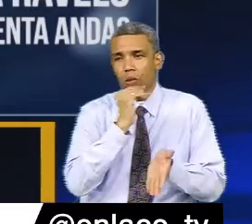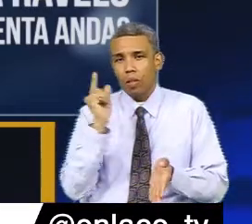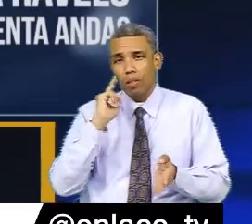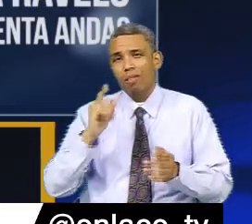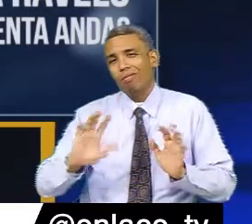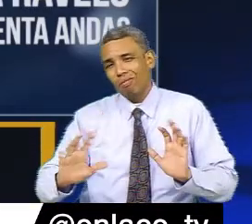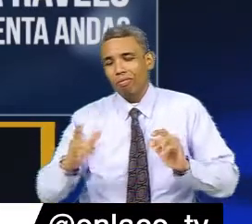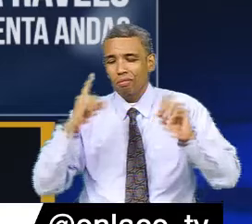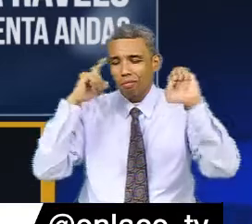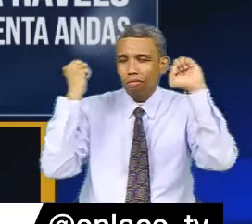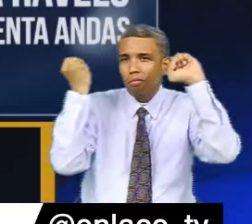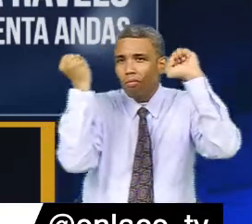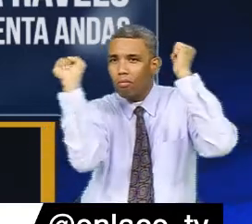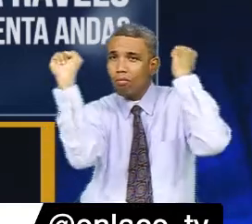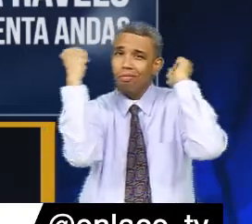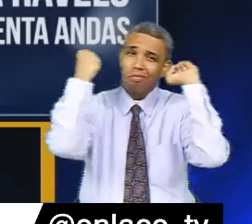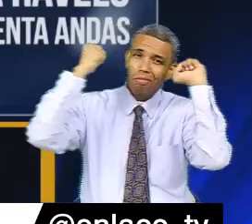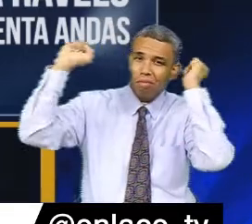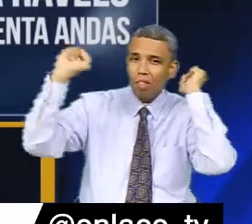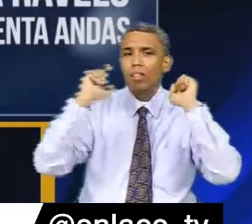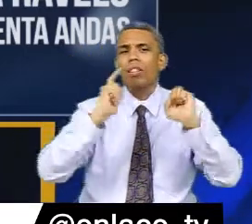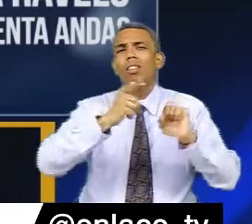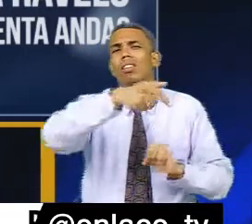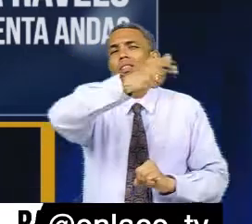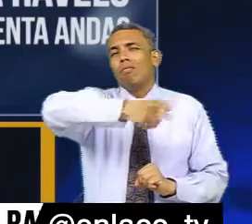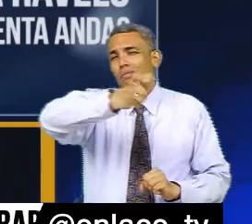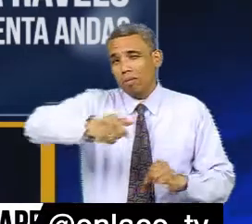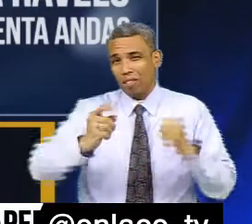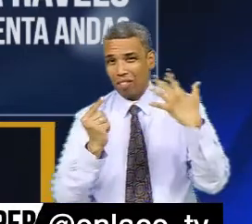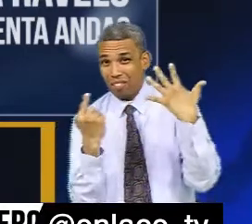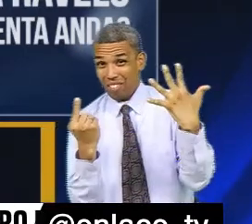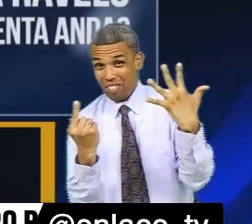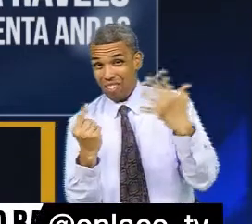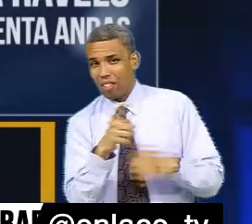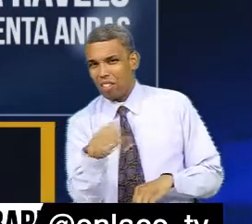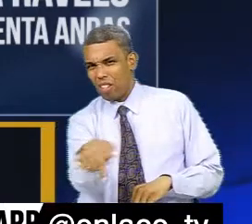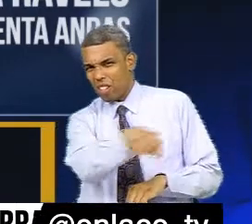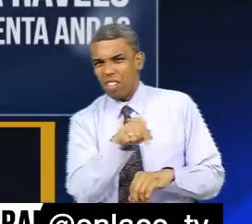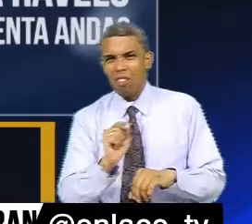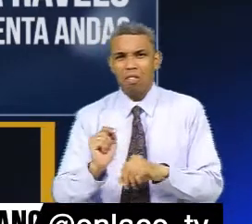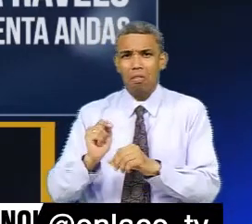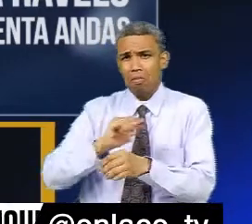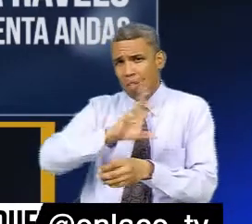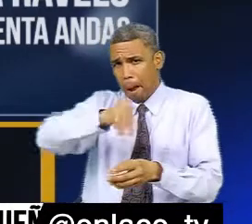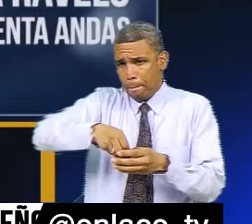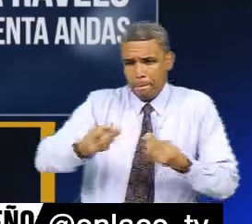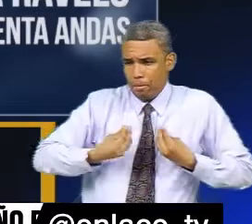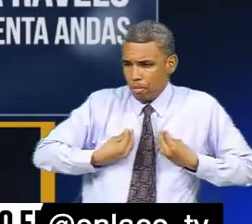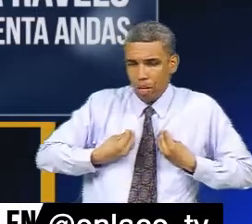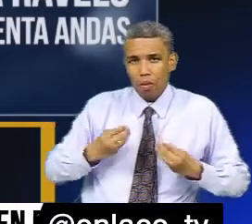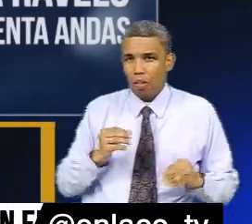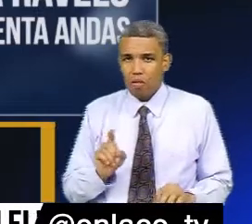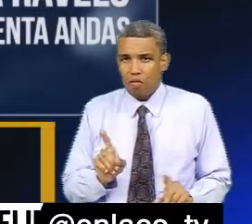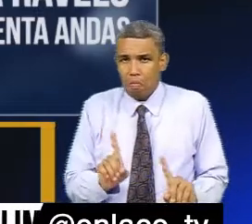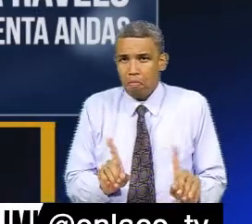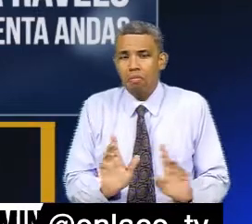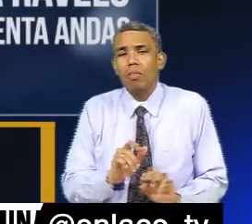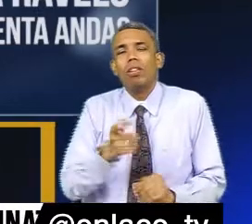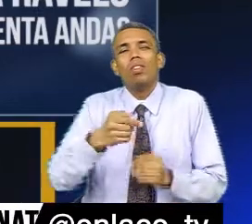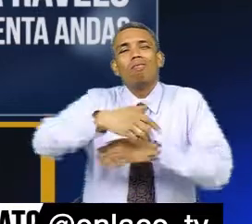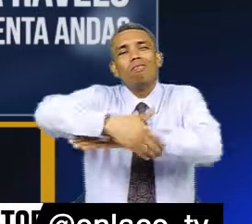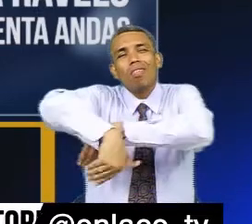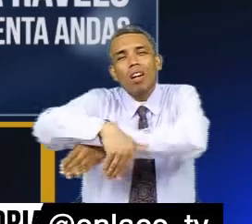personas que están abandonadas por la sociedad. Y ANDAS hace eventos, le hace acompañamiento,